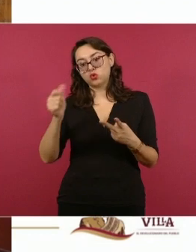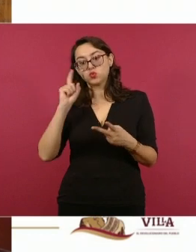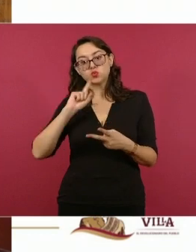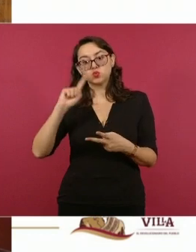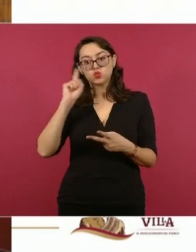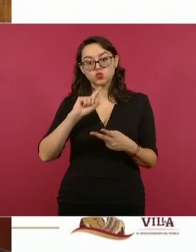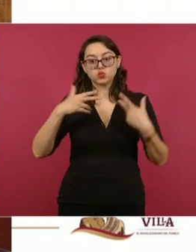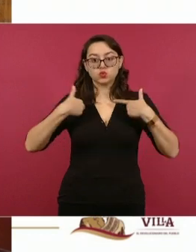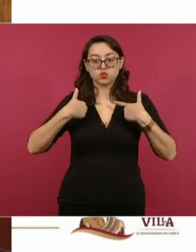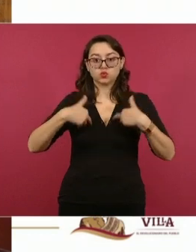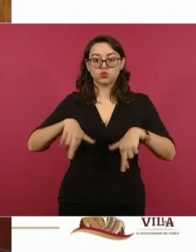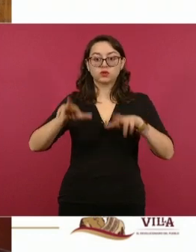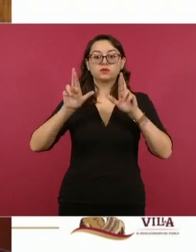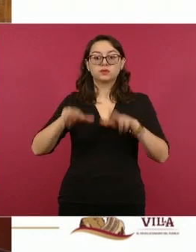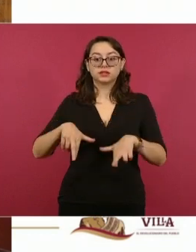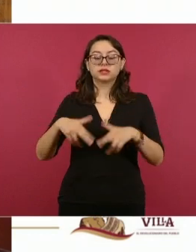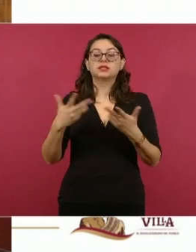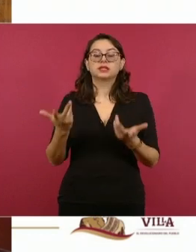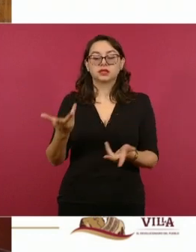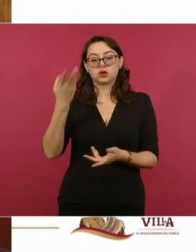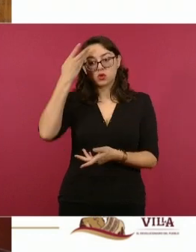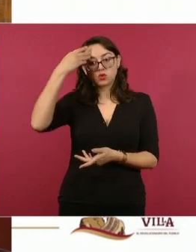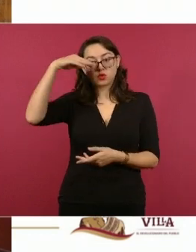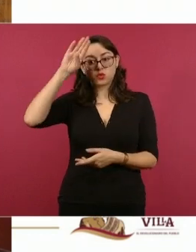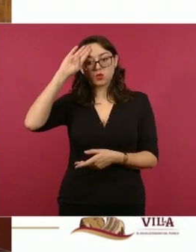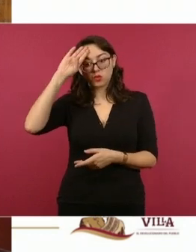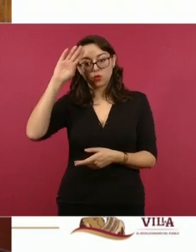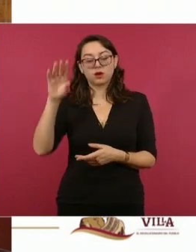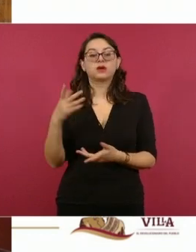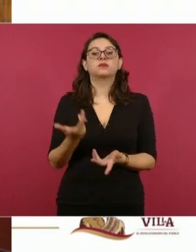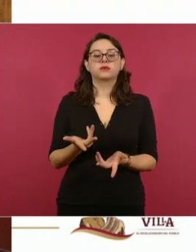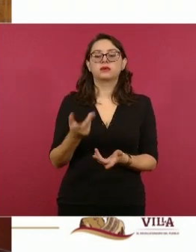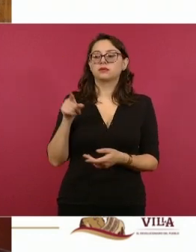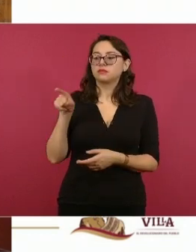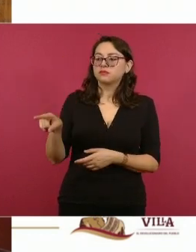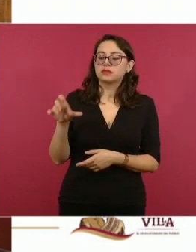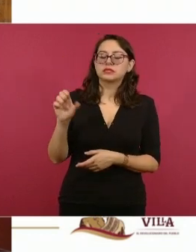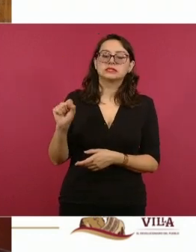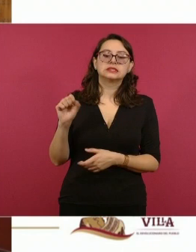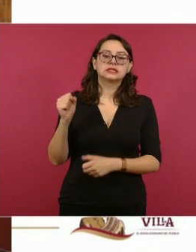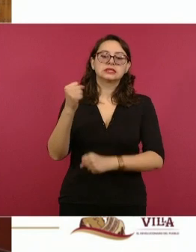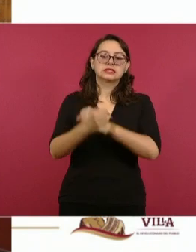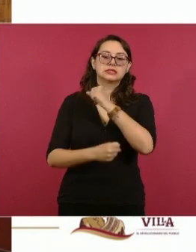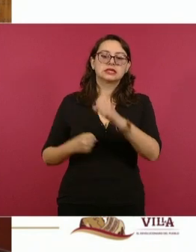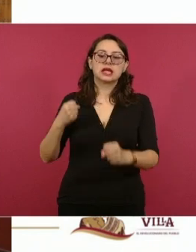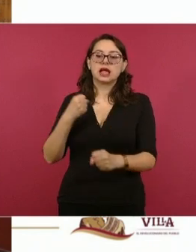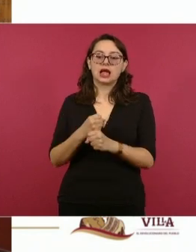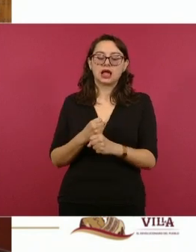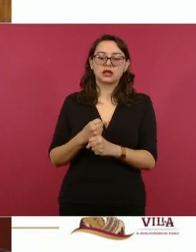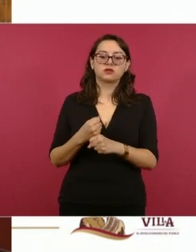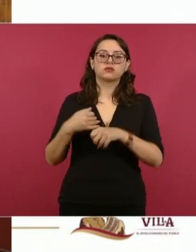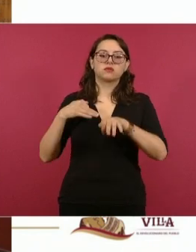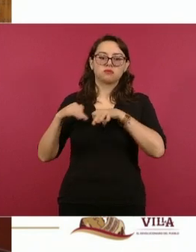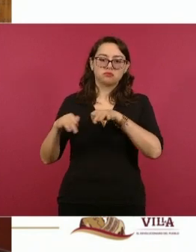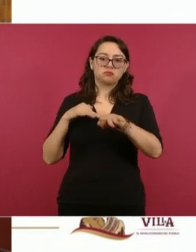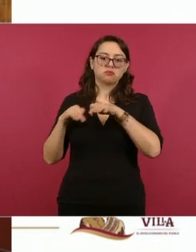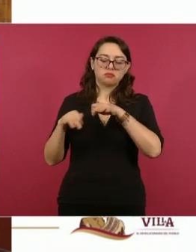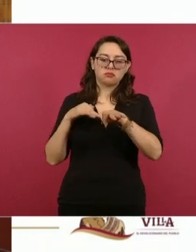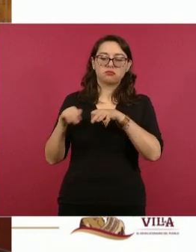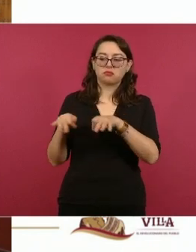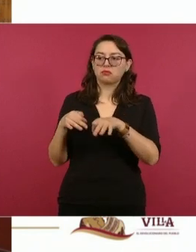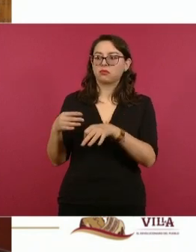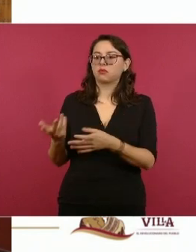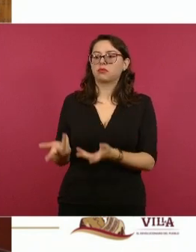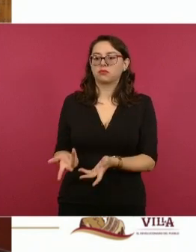Cubanos, la agencia del Estado cubano, que desde hace más de 60 años presta este tipo de